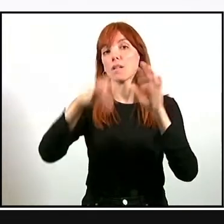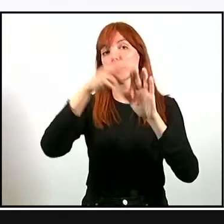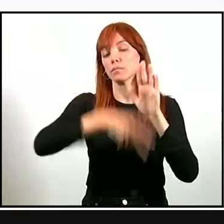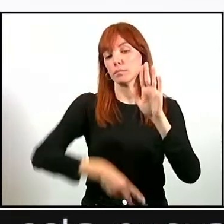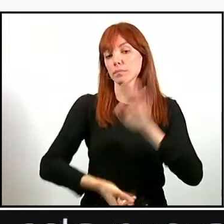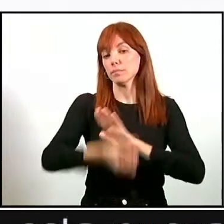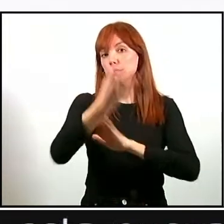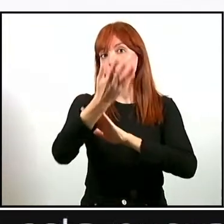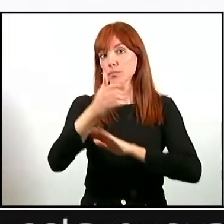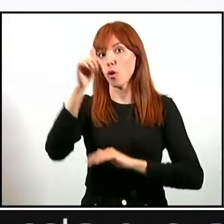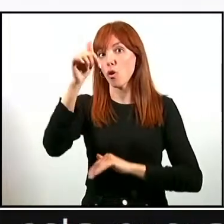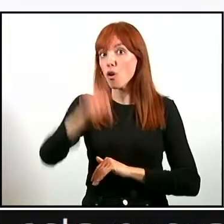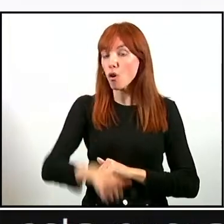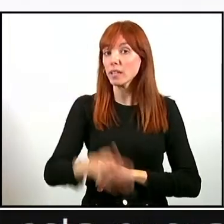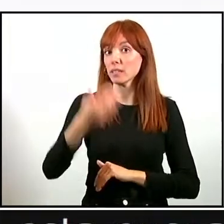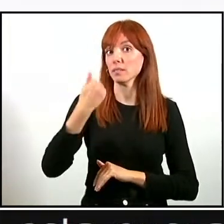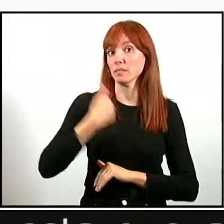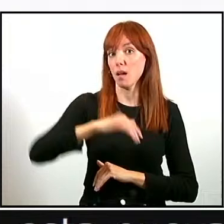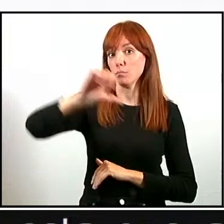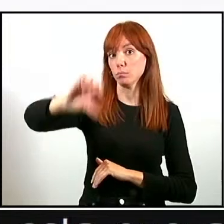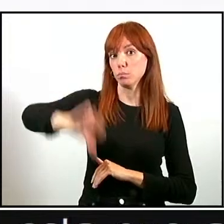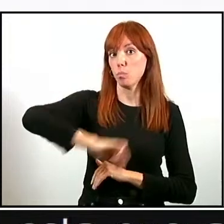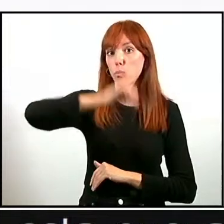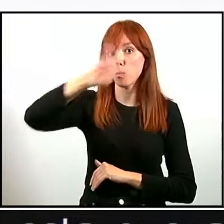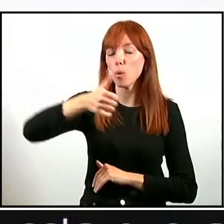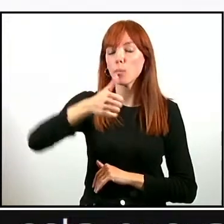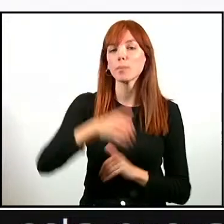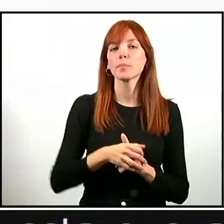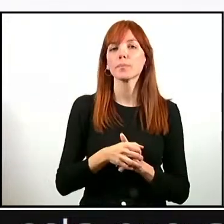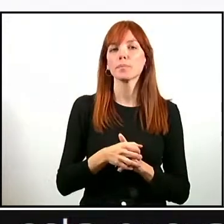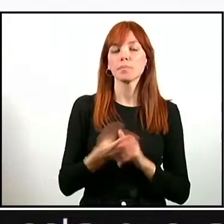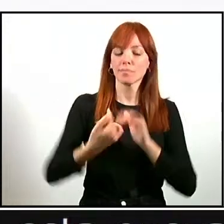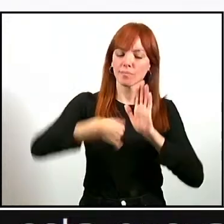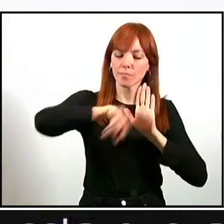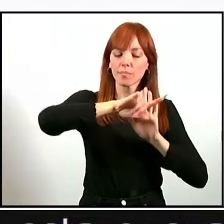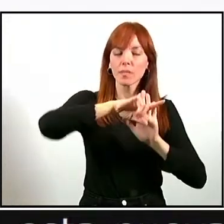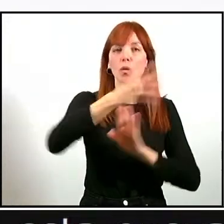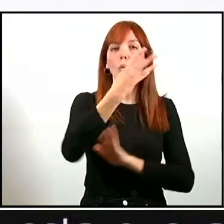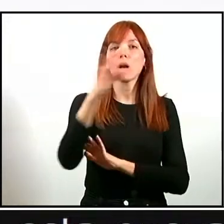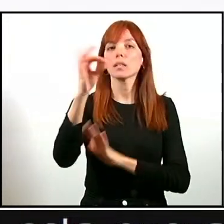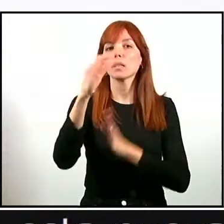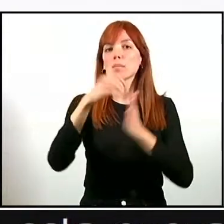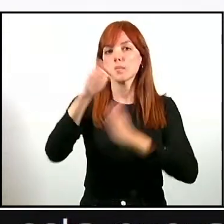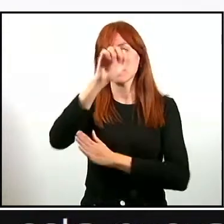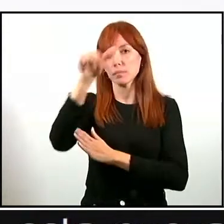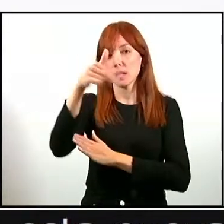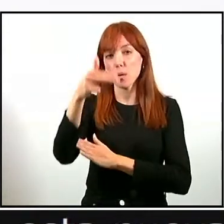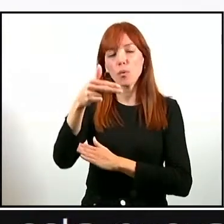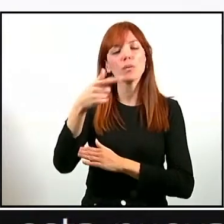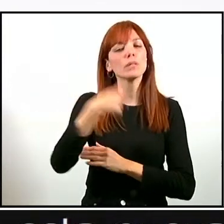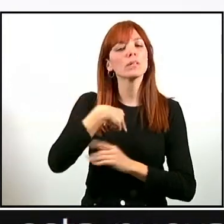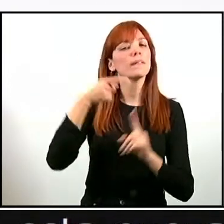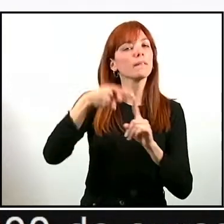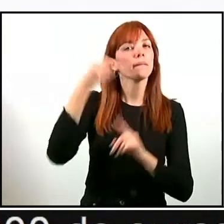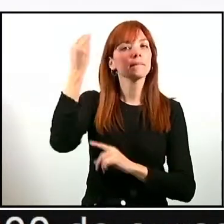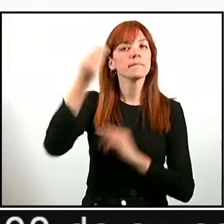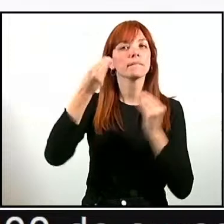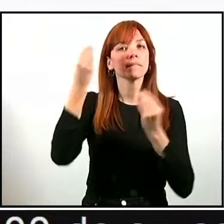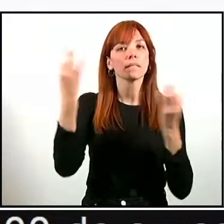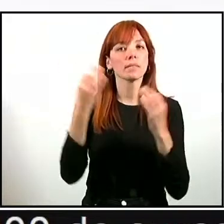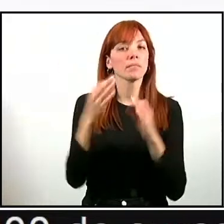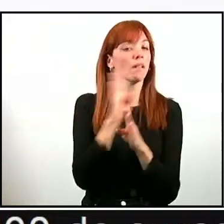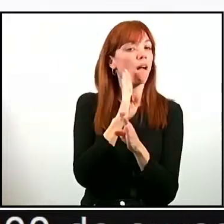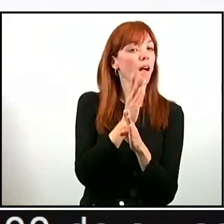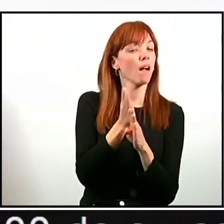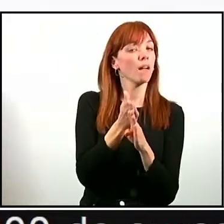orden que hoy se aprueba, con esos 40 millones de euros, pues parte de aquellos proyectos que no han